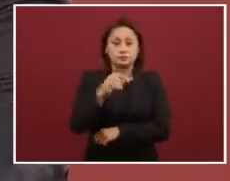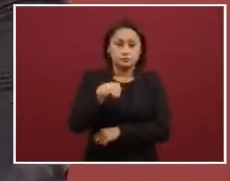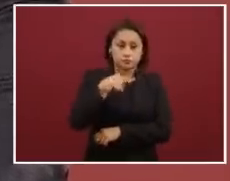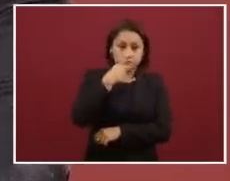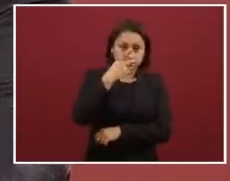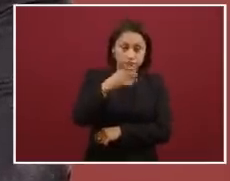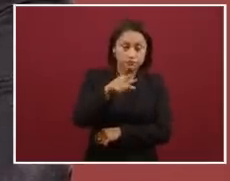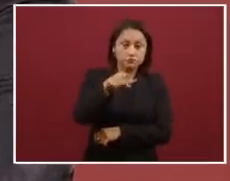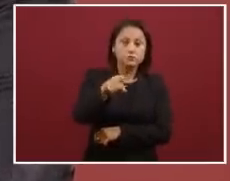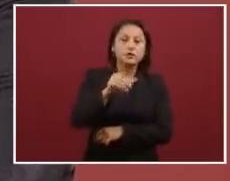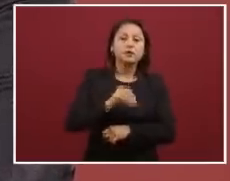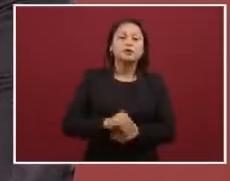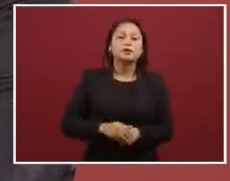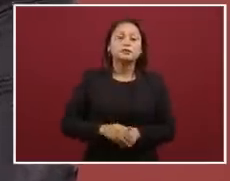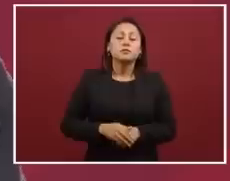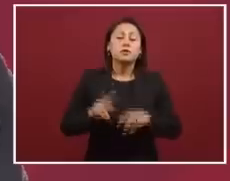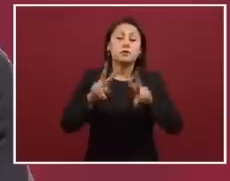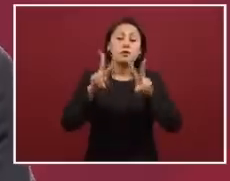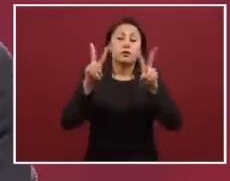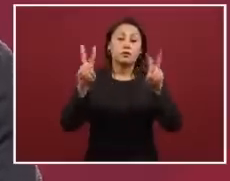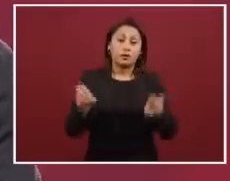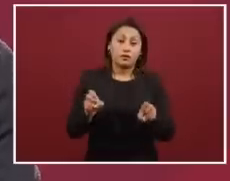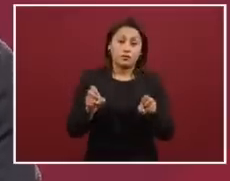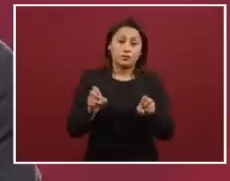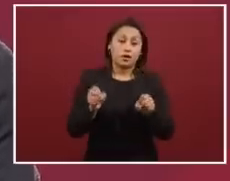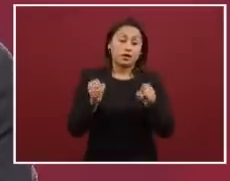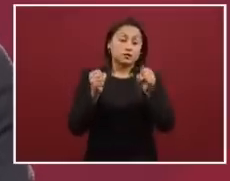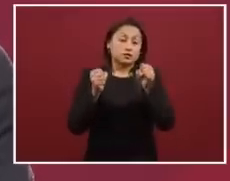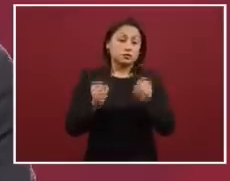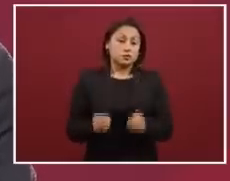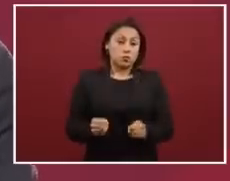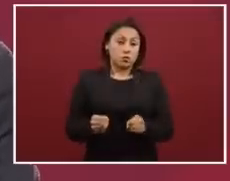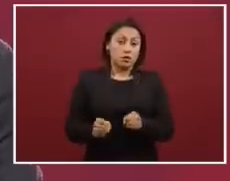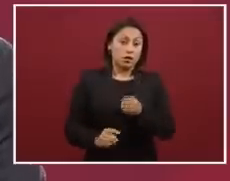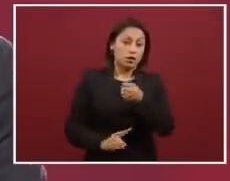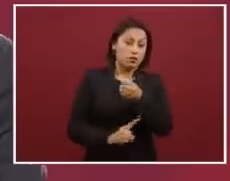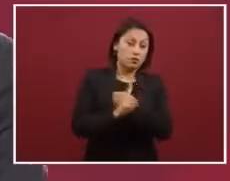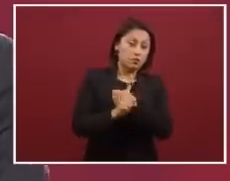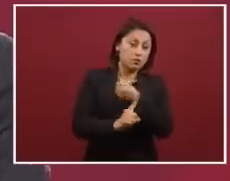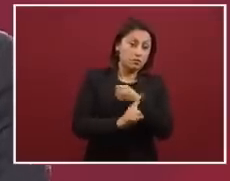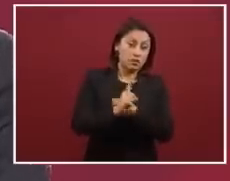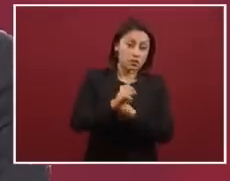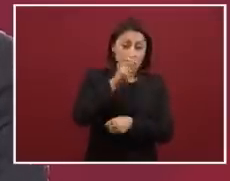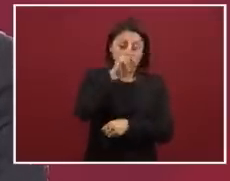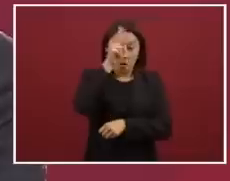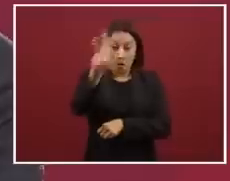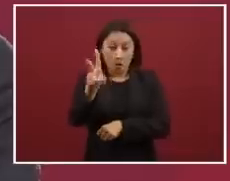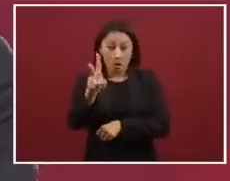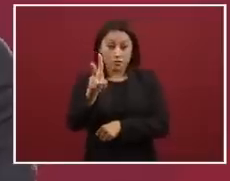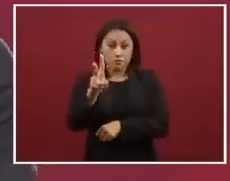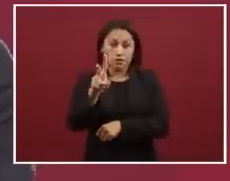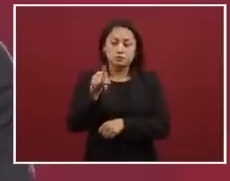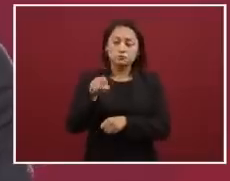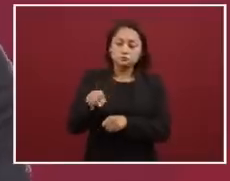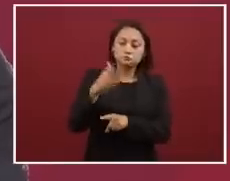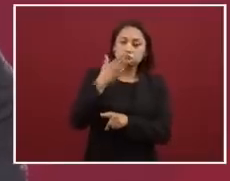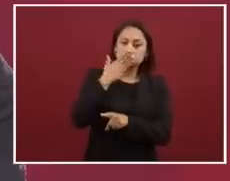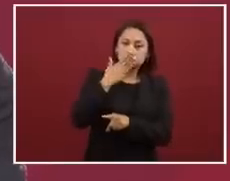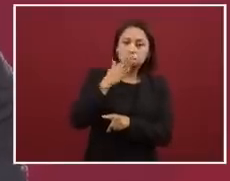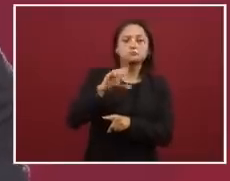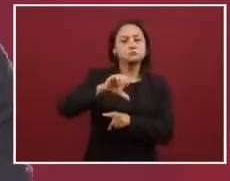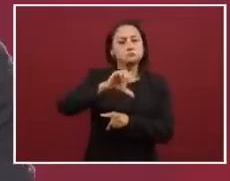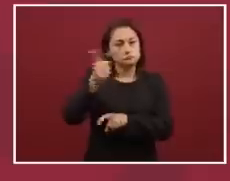el problema de la inseguridad, de la violencia en todo el país, y que estamos trabajando para